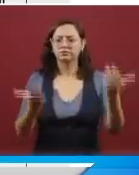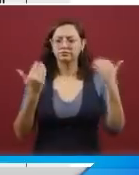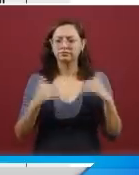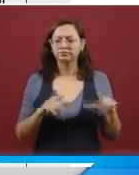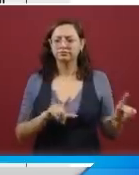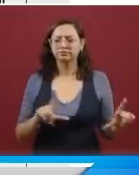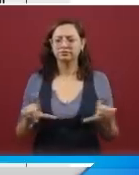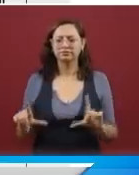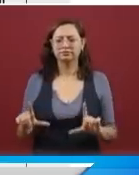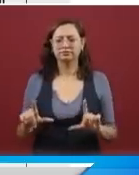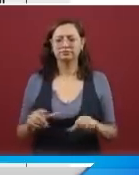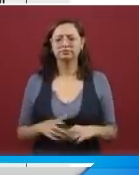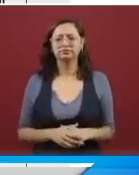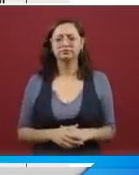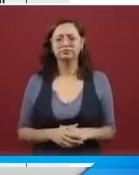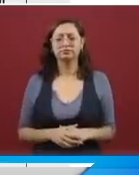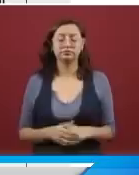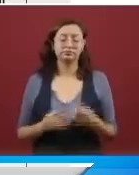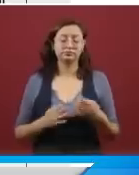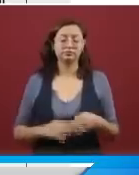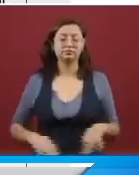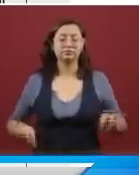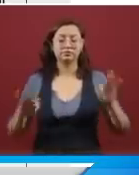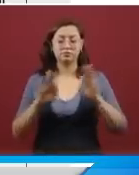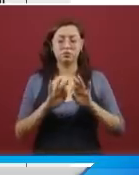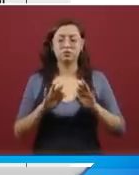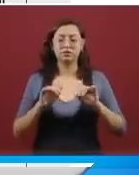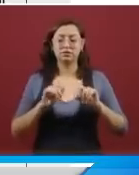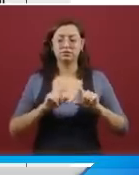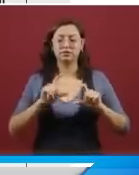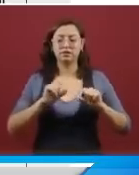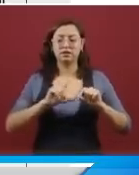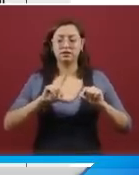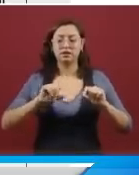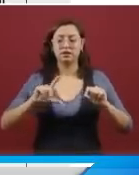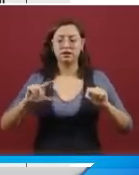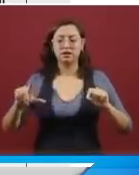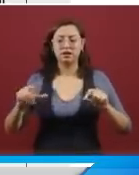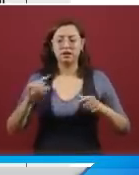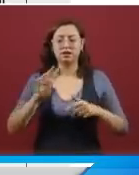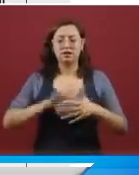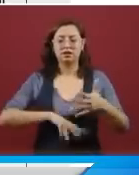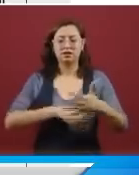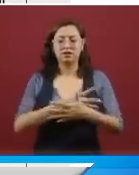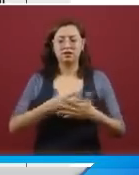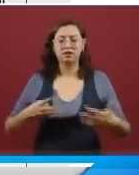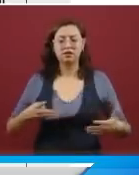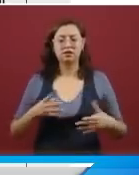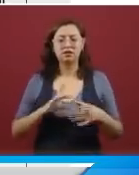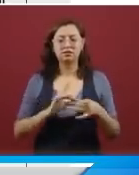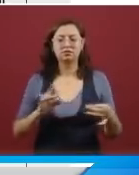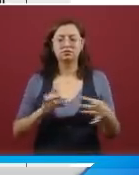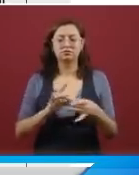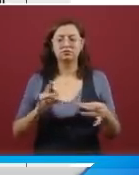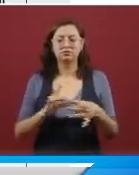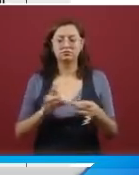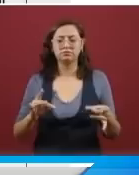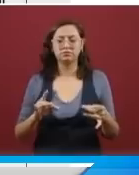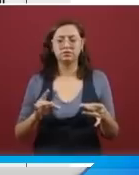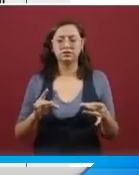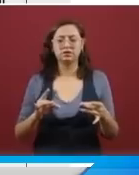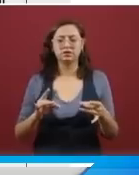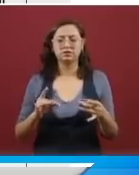en 19.90 pesos en gasolina magna. Se han ahorrado 12.000 millones de pesos en estos 3 meses y se proyecta un ahorro anual